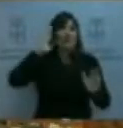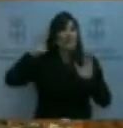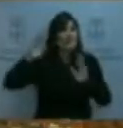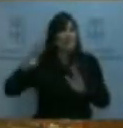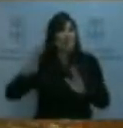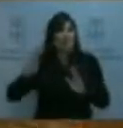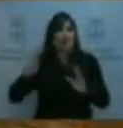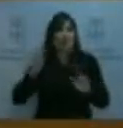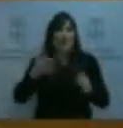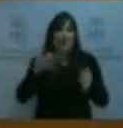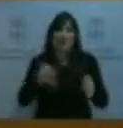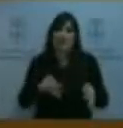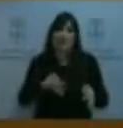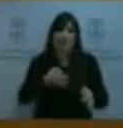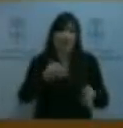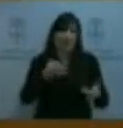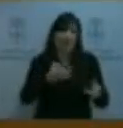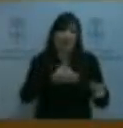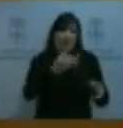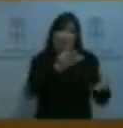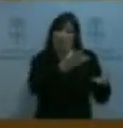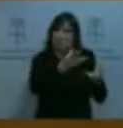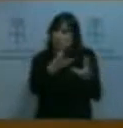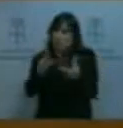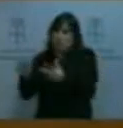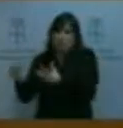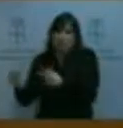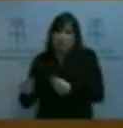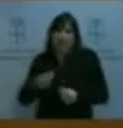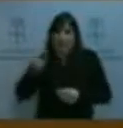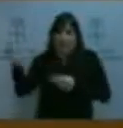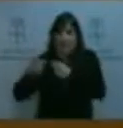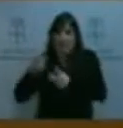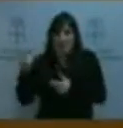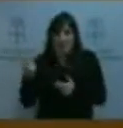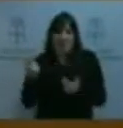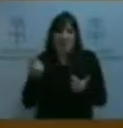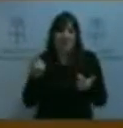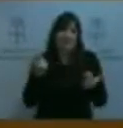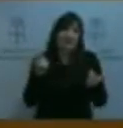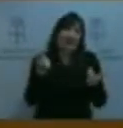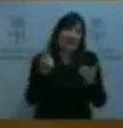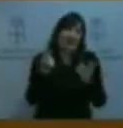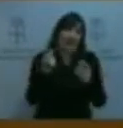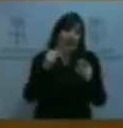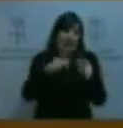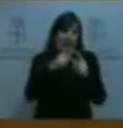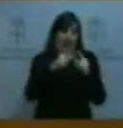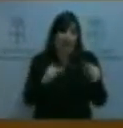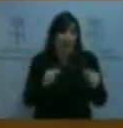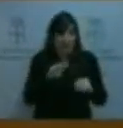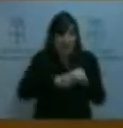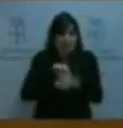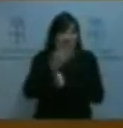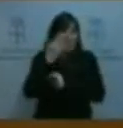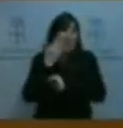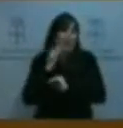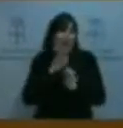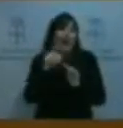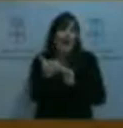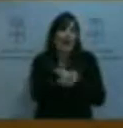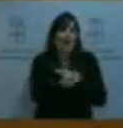asturianos que, a través de la televisión o de las redes sociales o de Internet, seguro que, por el interés que ya mostraron en